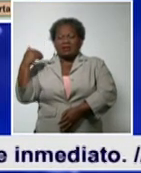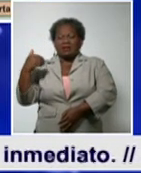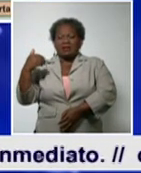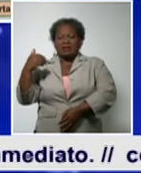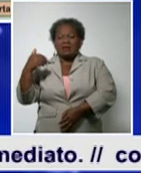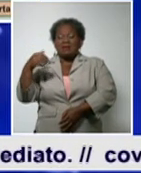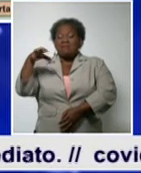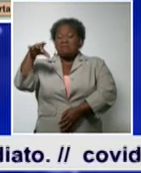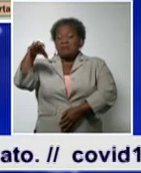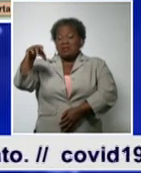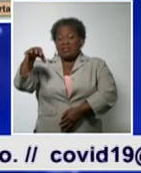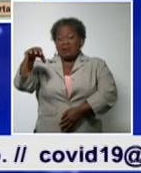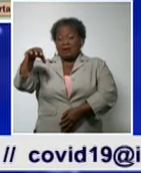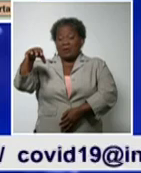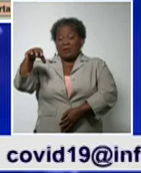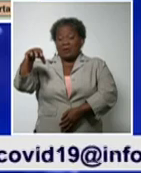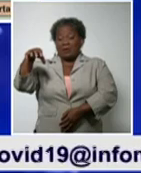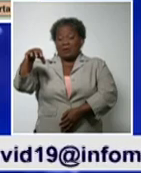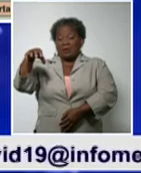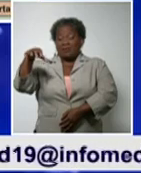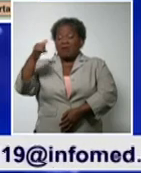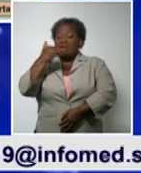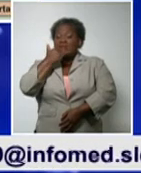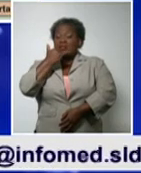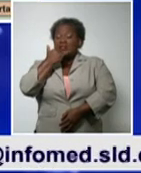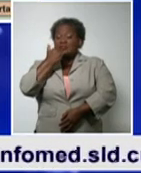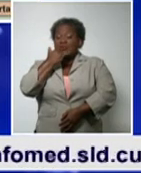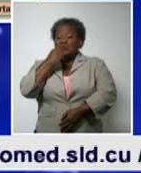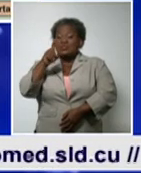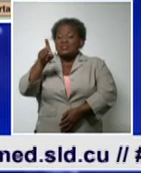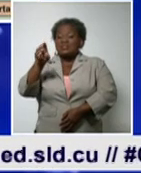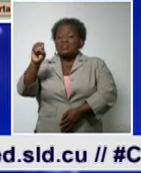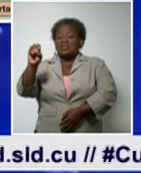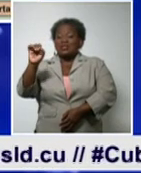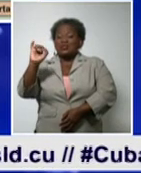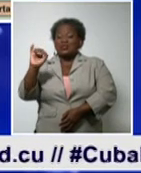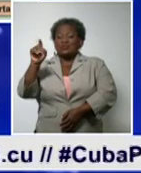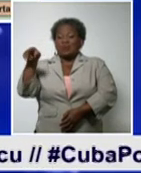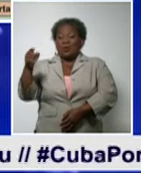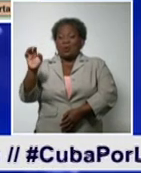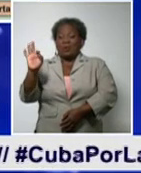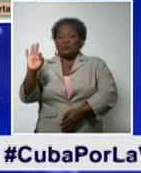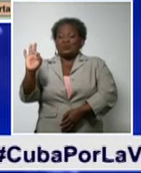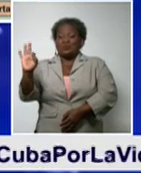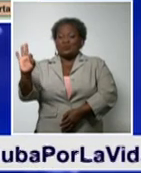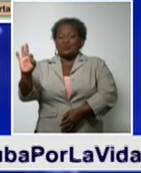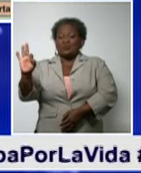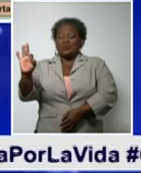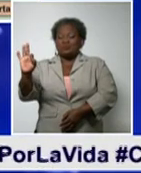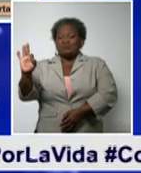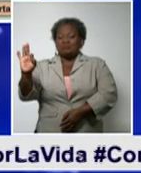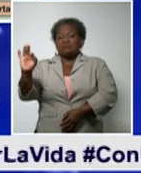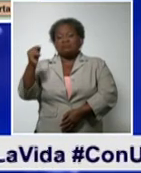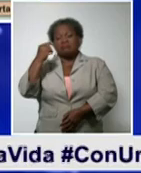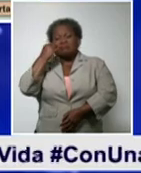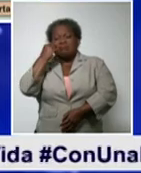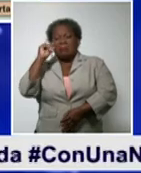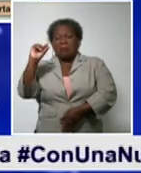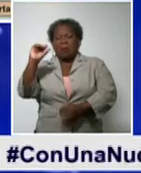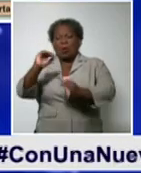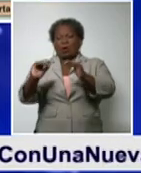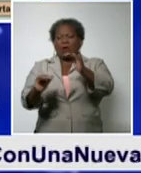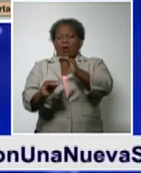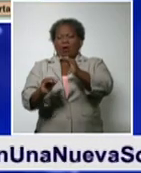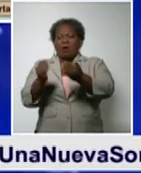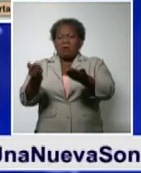Pinar del Río, con una tasa de 106,8, discretamente inferior a la del día de